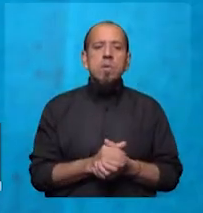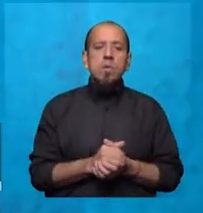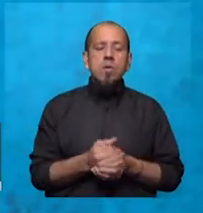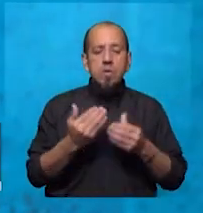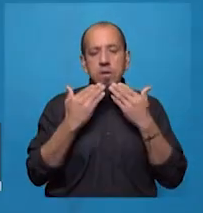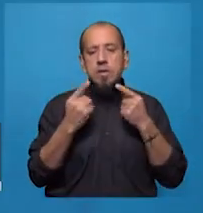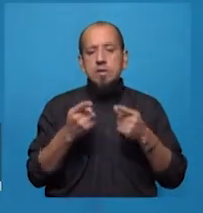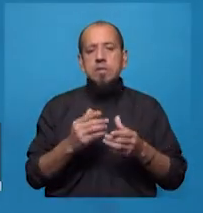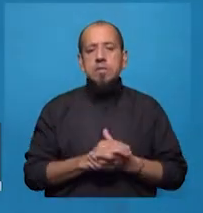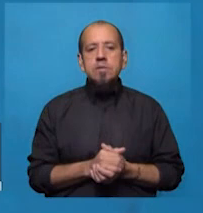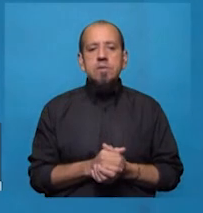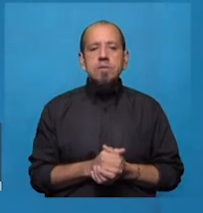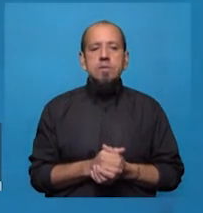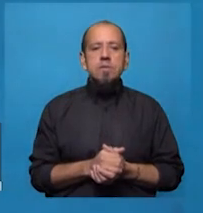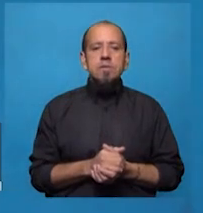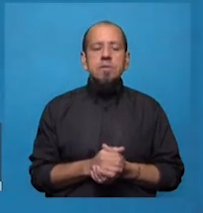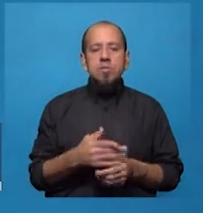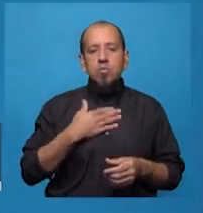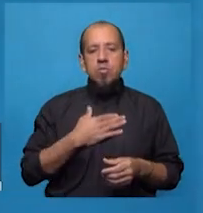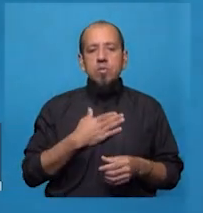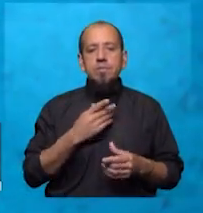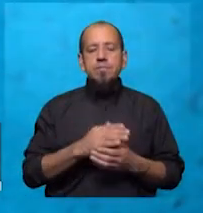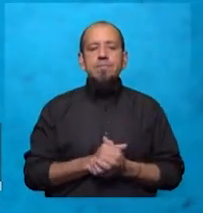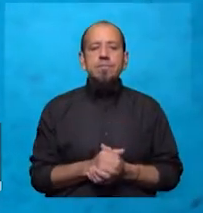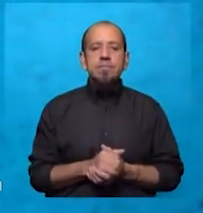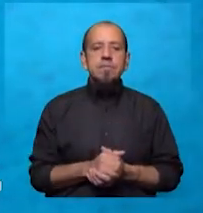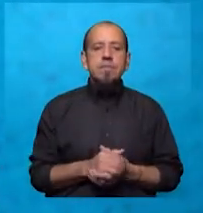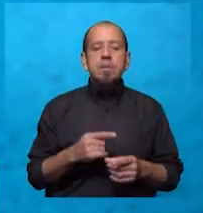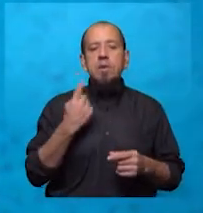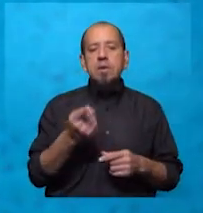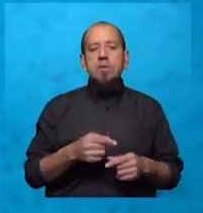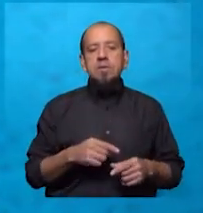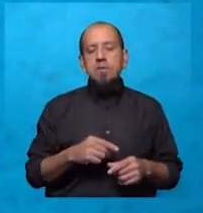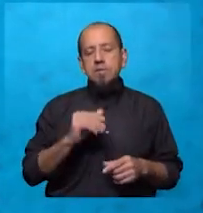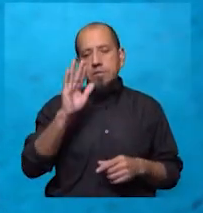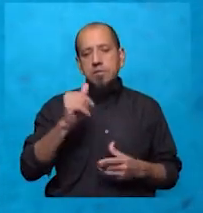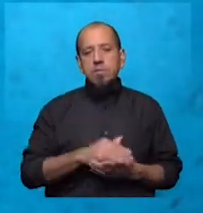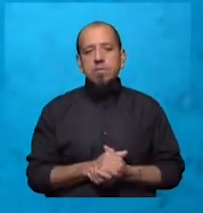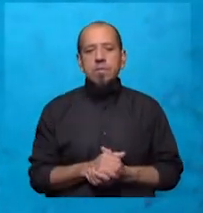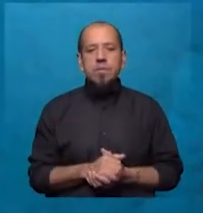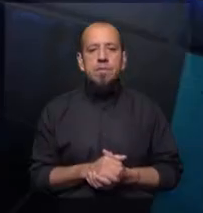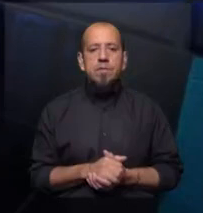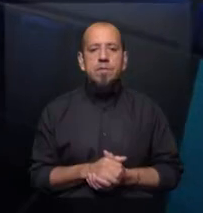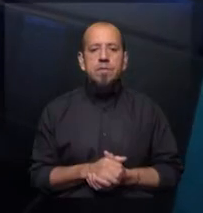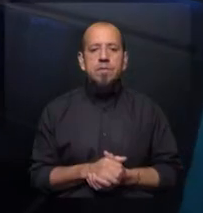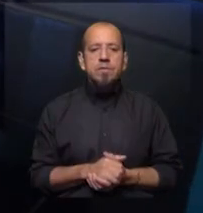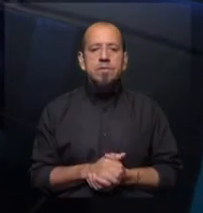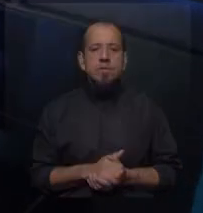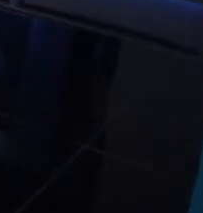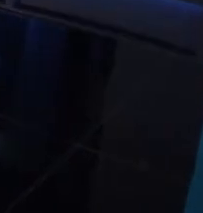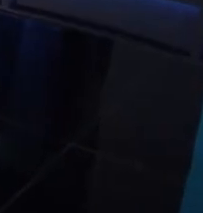Gracias por tu visita esta noche gracias a ustedes y un gusto como siempre acompañarlos nos vamos volvemos mañana después de las 20 horas que pasen bien chao